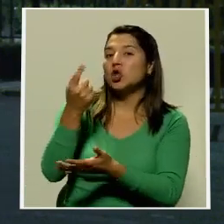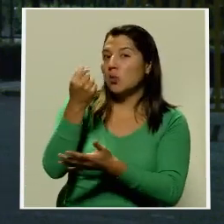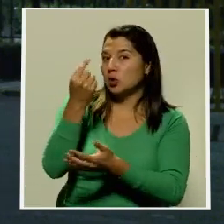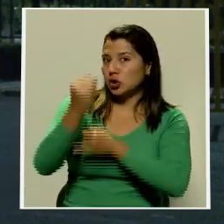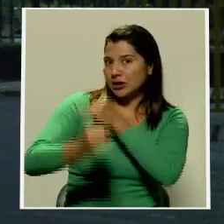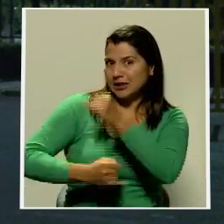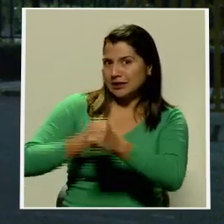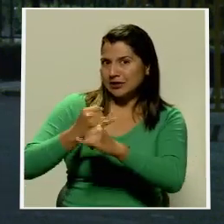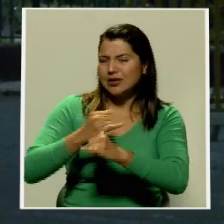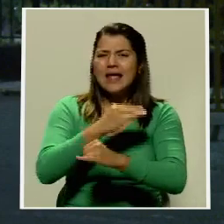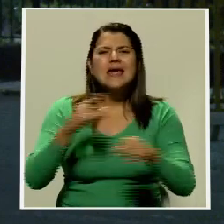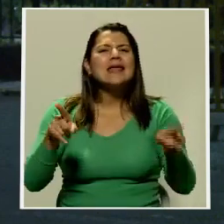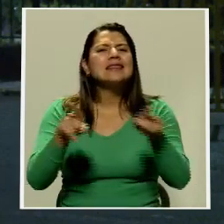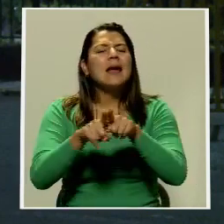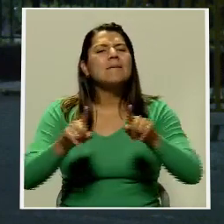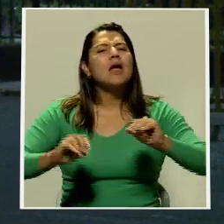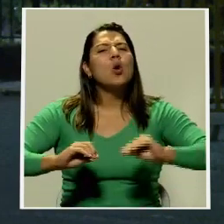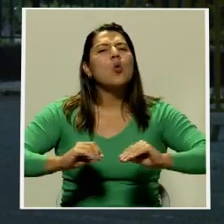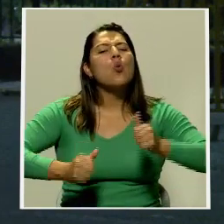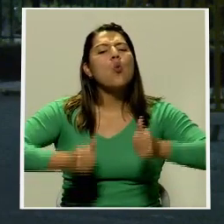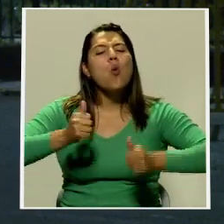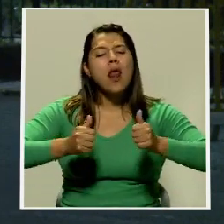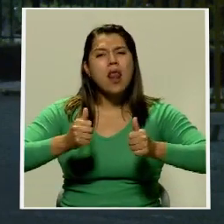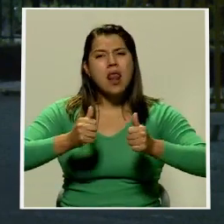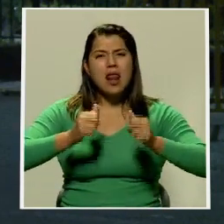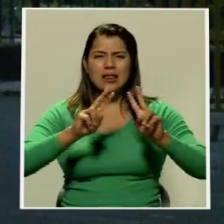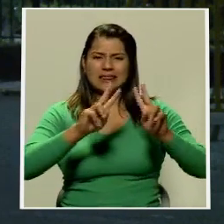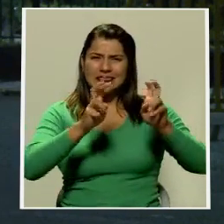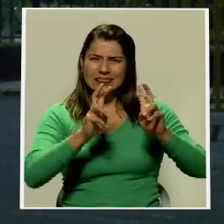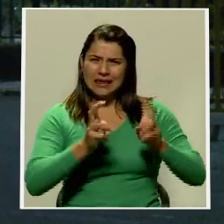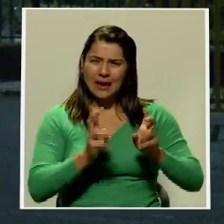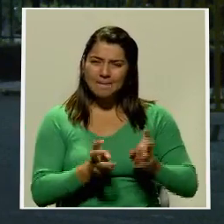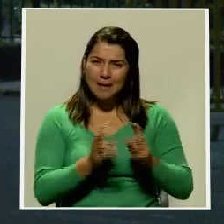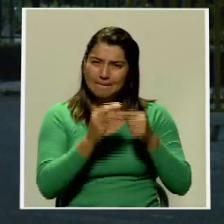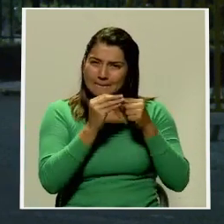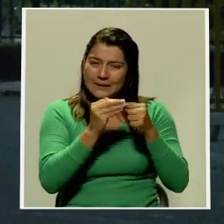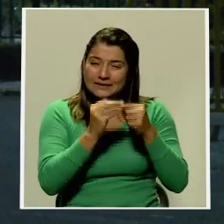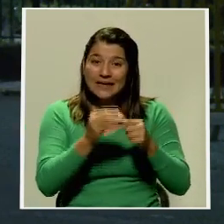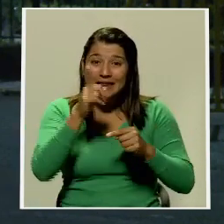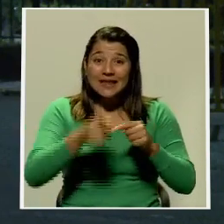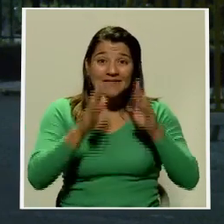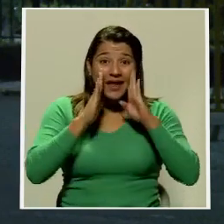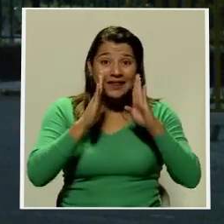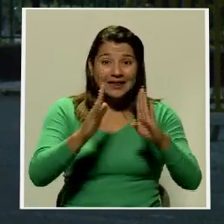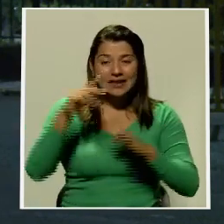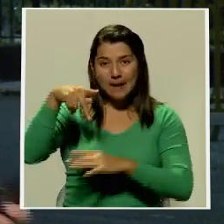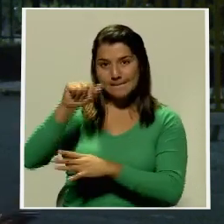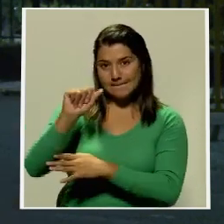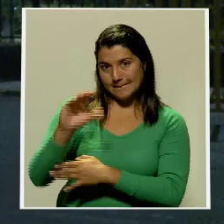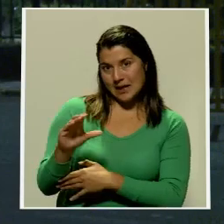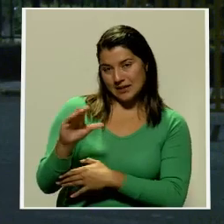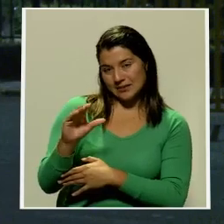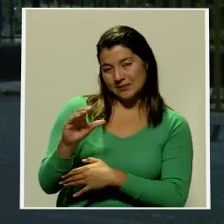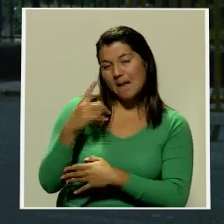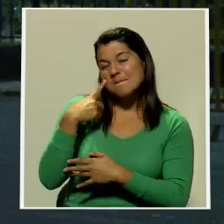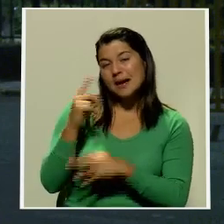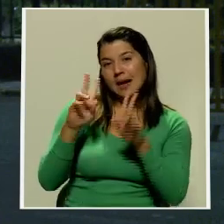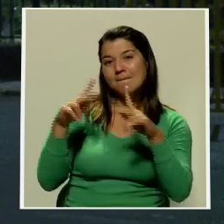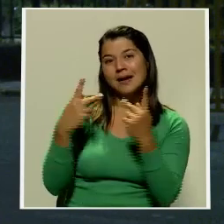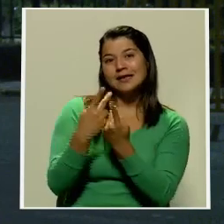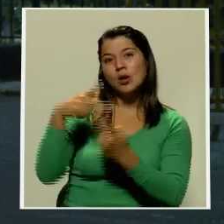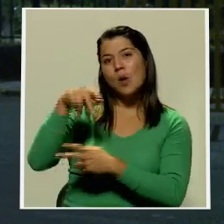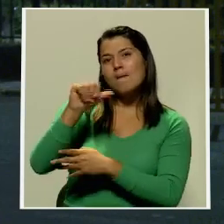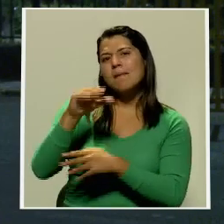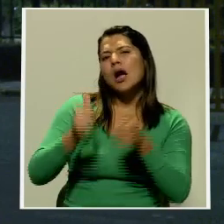por supuesto, ¿cuál sería la agenda prioritaria por parte del Partido de Acción Ciudadana, quien tiene el control en la